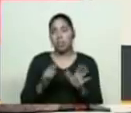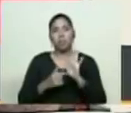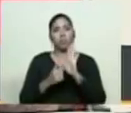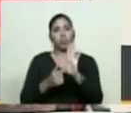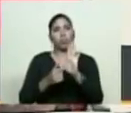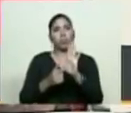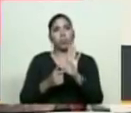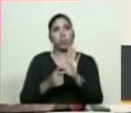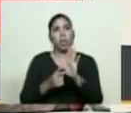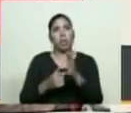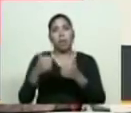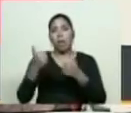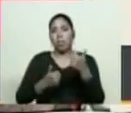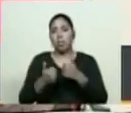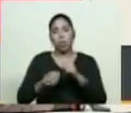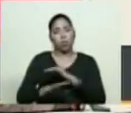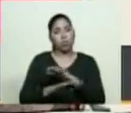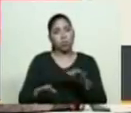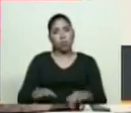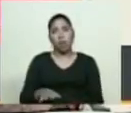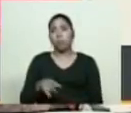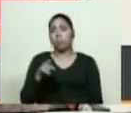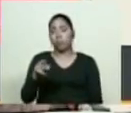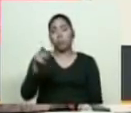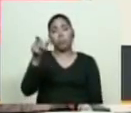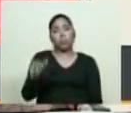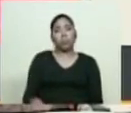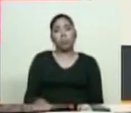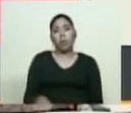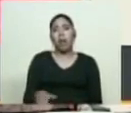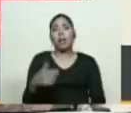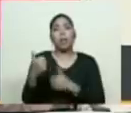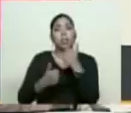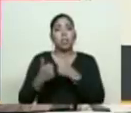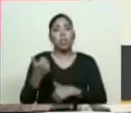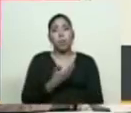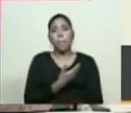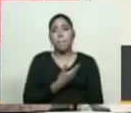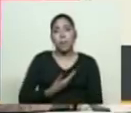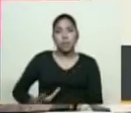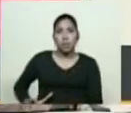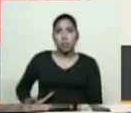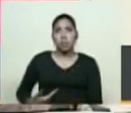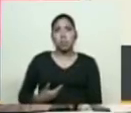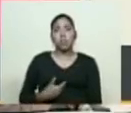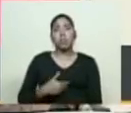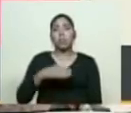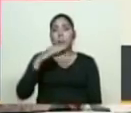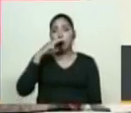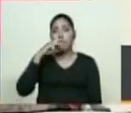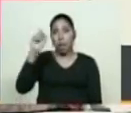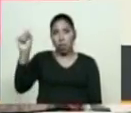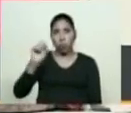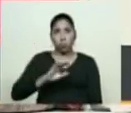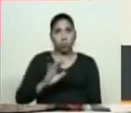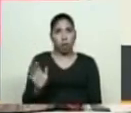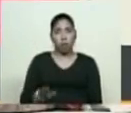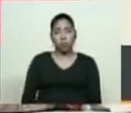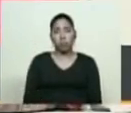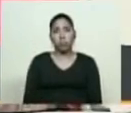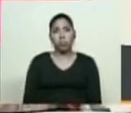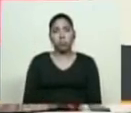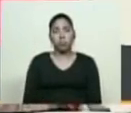hermano presidente Nicolás Maduro. Y ahí estamos trabajando para que Nicolás Maduro el 22 de abril obtenga una victoria contundente que no solo va a ser en